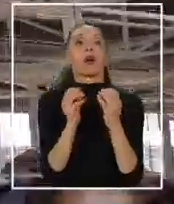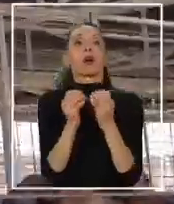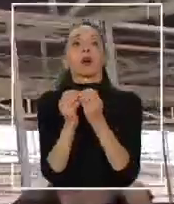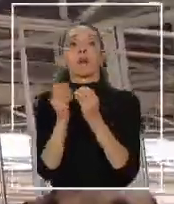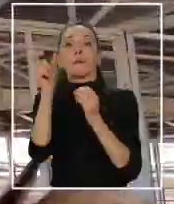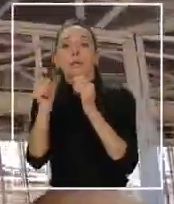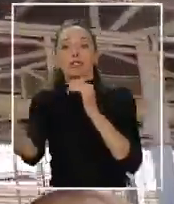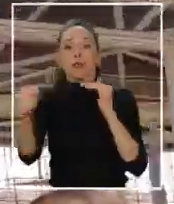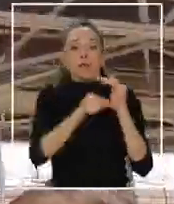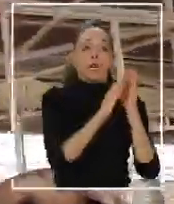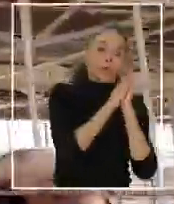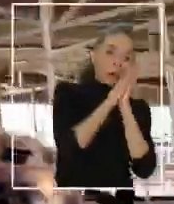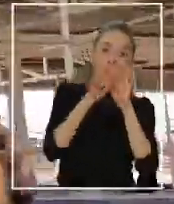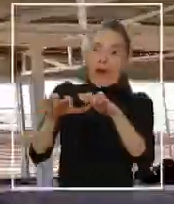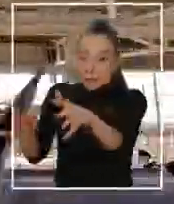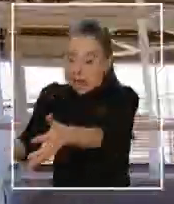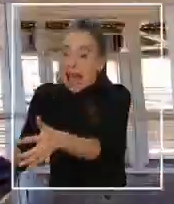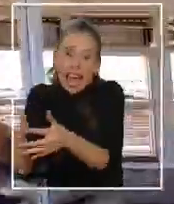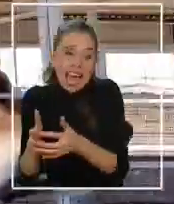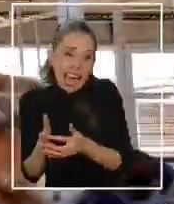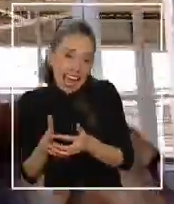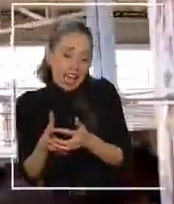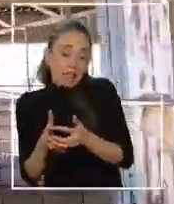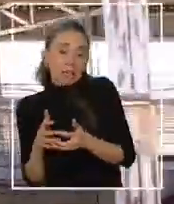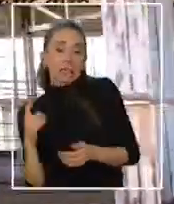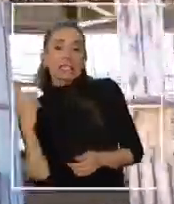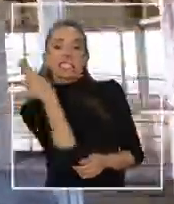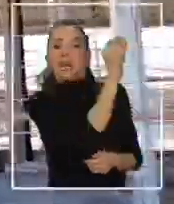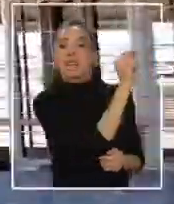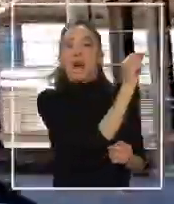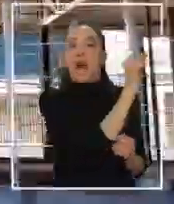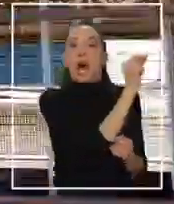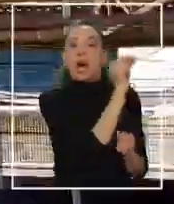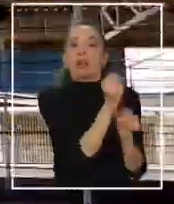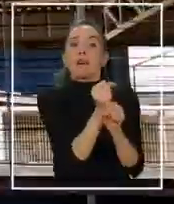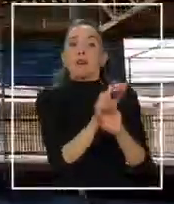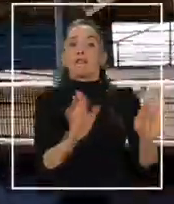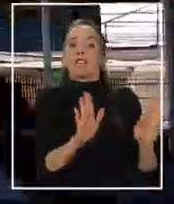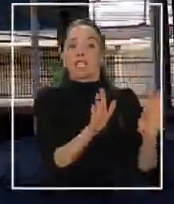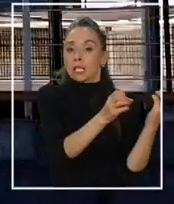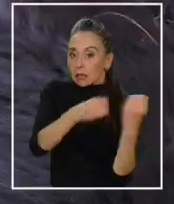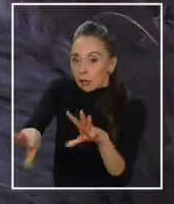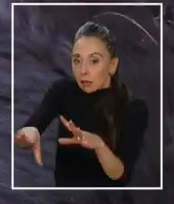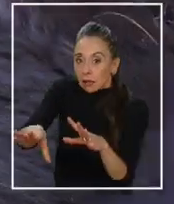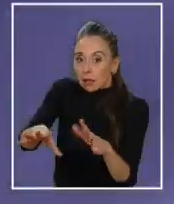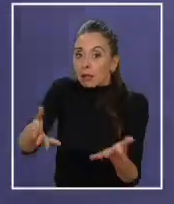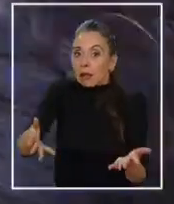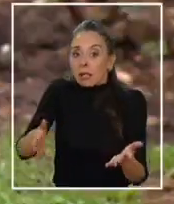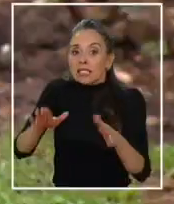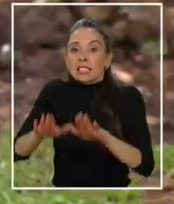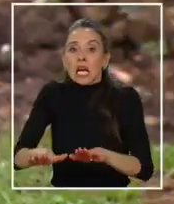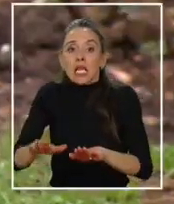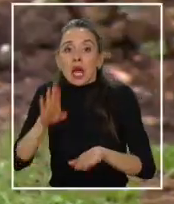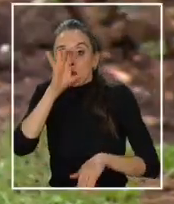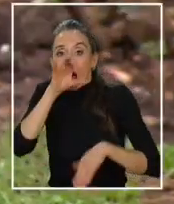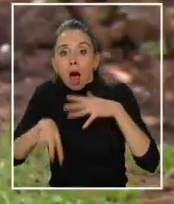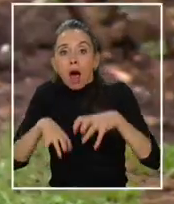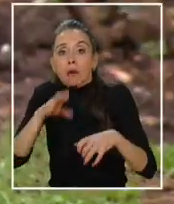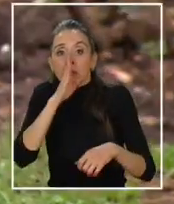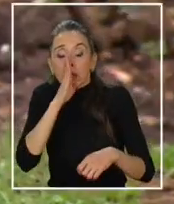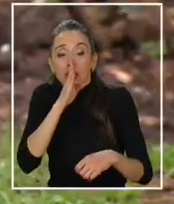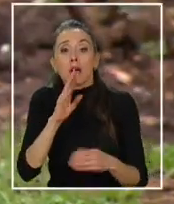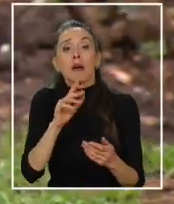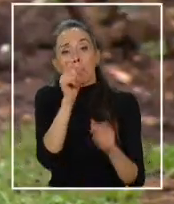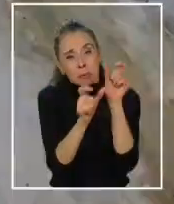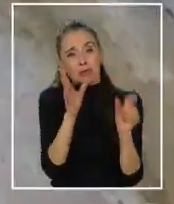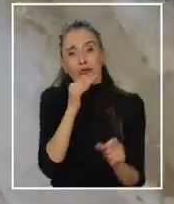dormitorio. Llegan, adoptan una mascota, ¿cierto?, y se van y la mascota se queda. Falta de conciencia que no solo tiene repercusiones